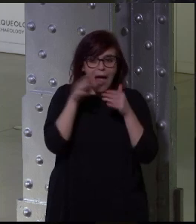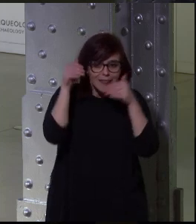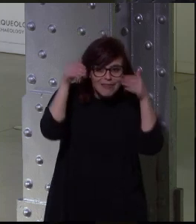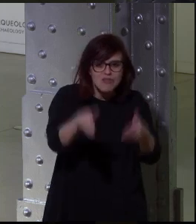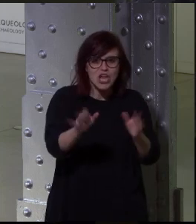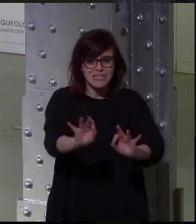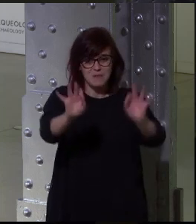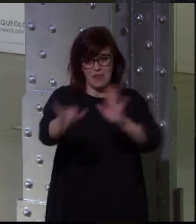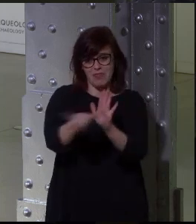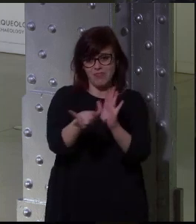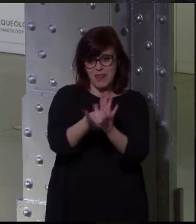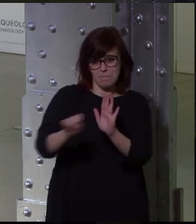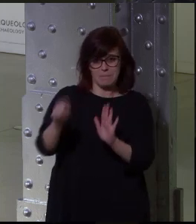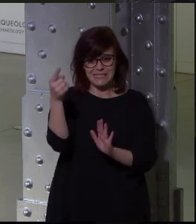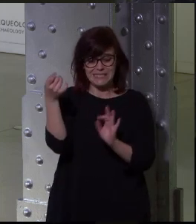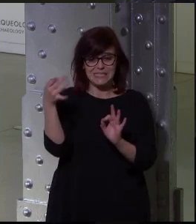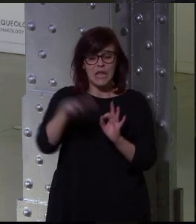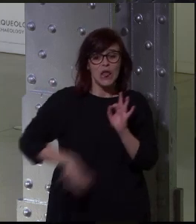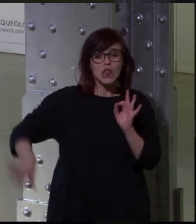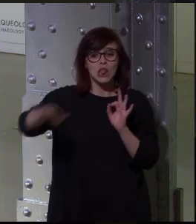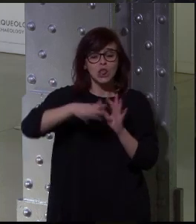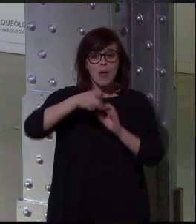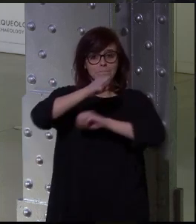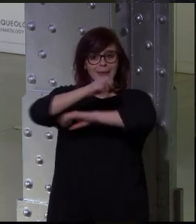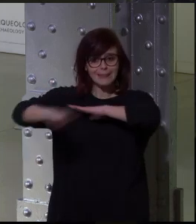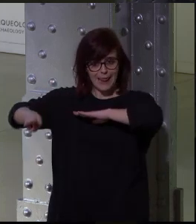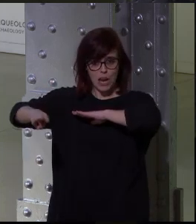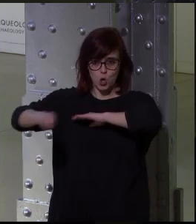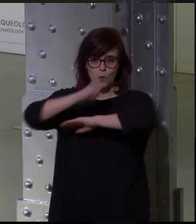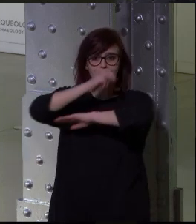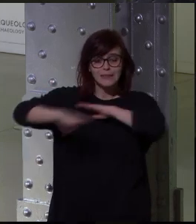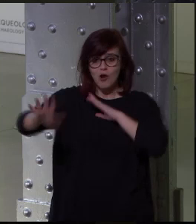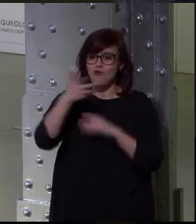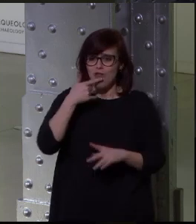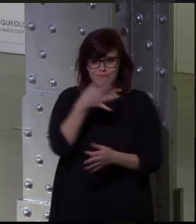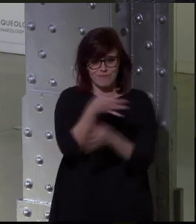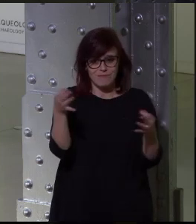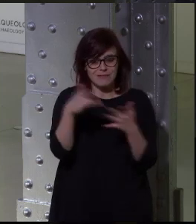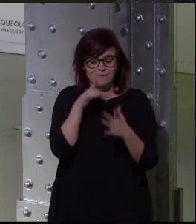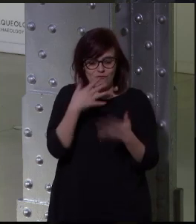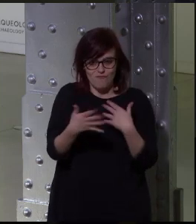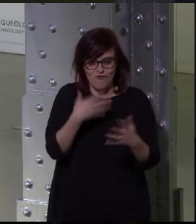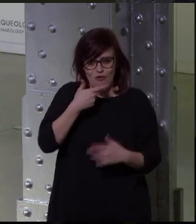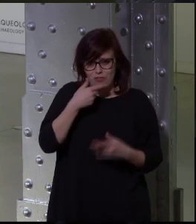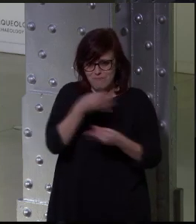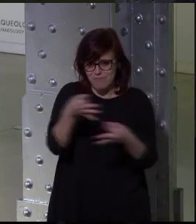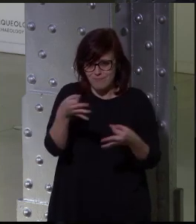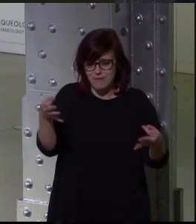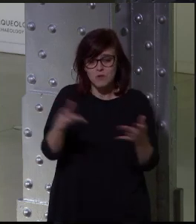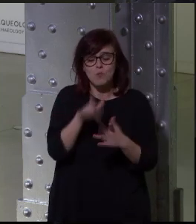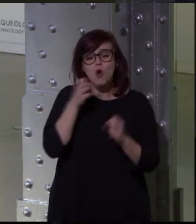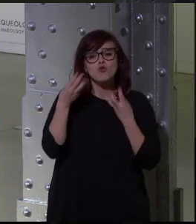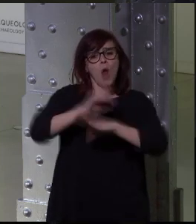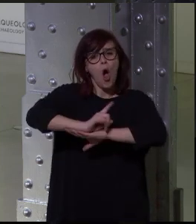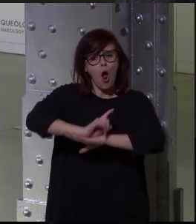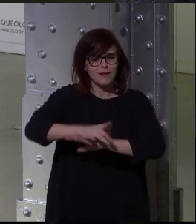algo mucho más cercano, como es el Mediterráneo, nuestro Mediterráneo, y que tú conoces también de primera mano con el